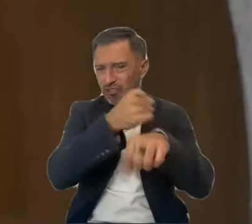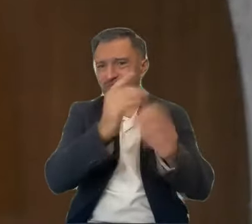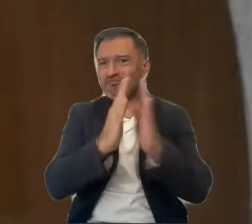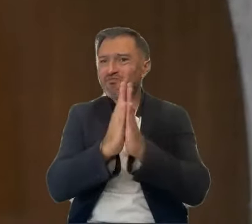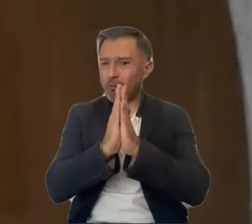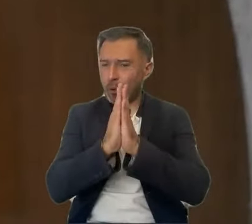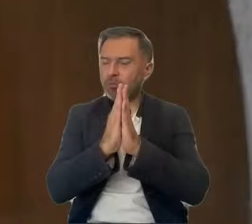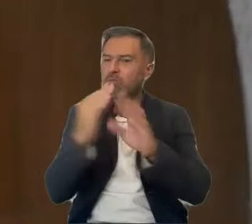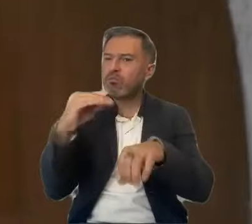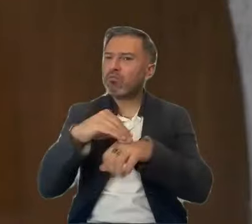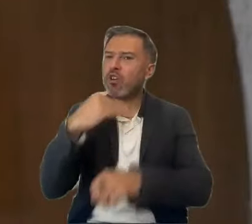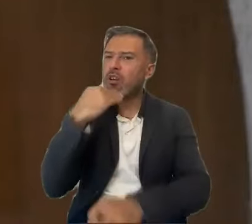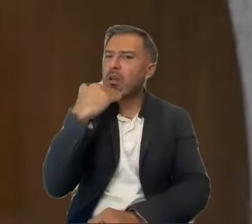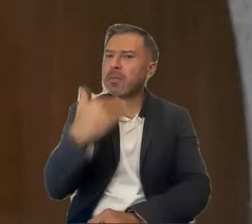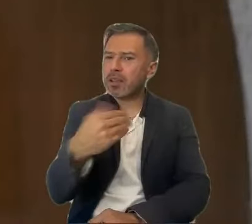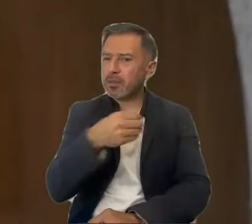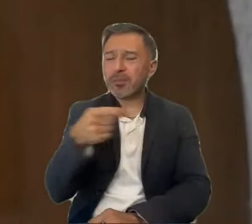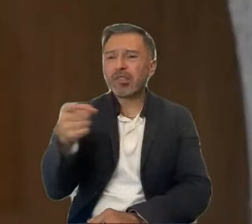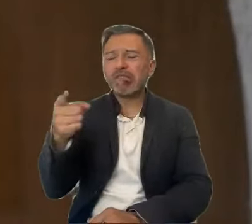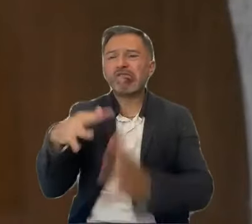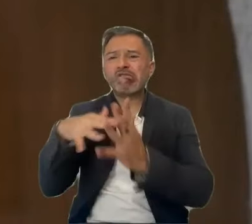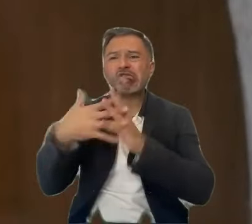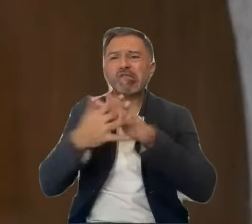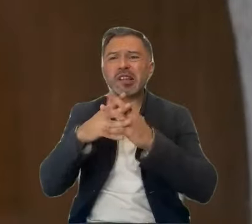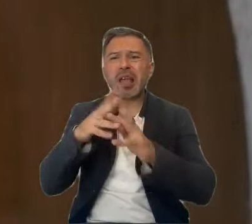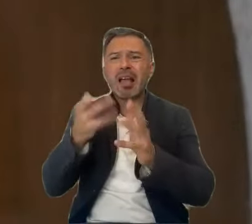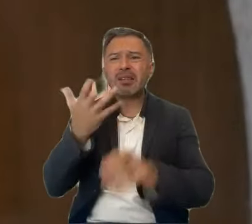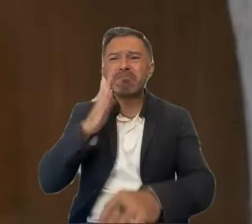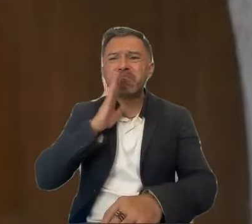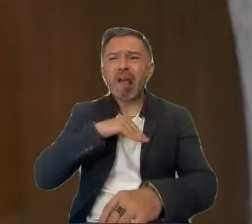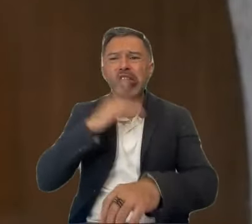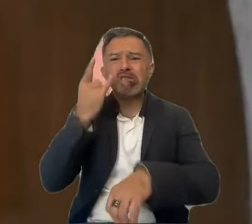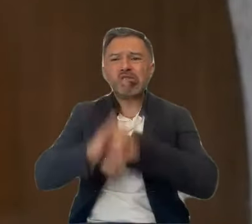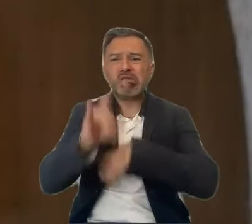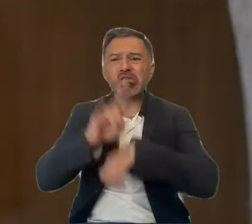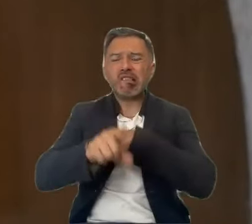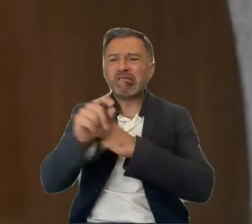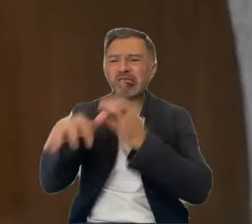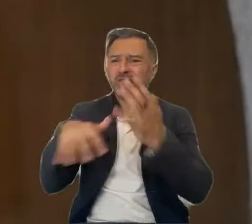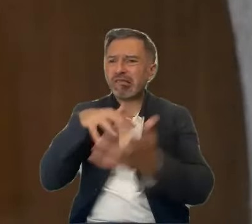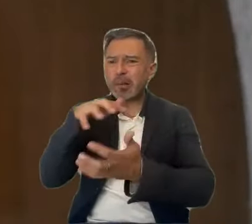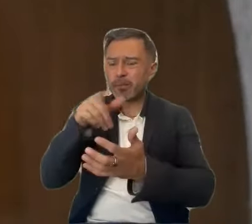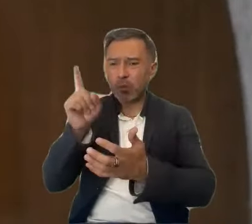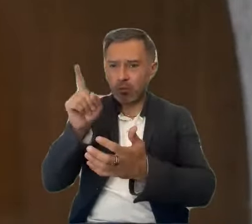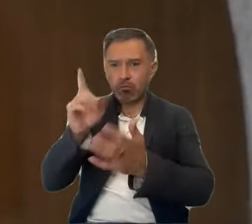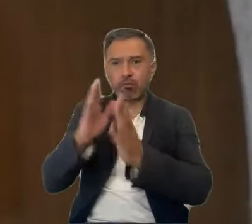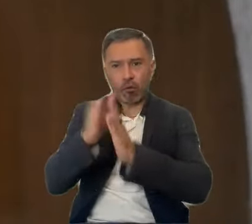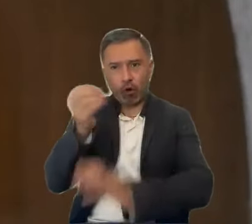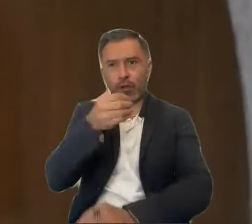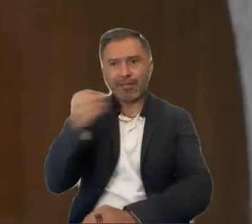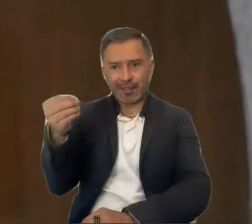frenen las irregularidades que están pasando en el Tecnológico Regional y los alumnos puedan regresar a clases. Muchas gracias.